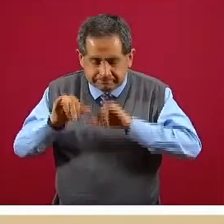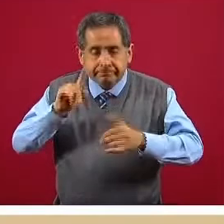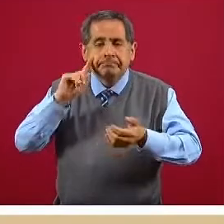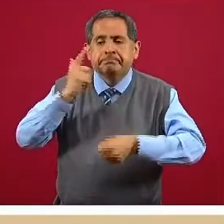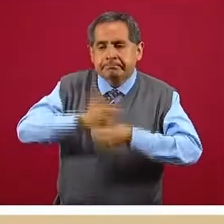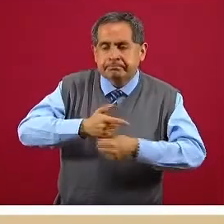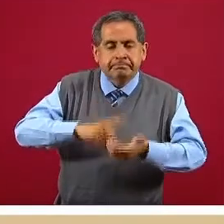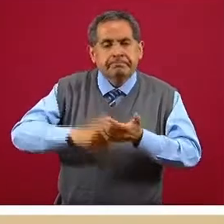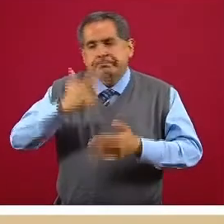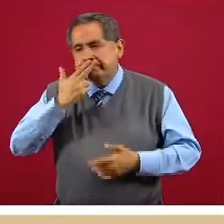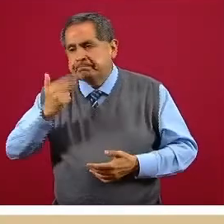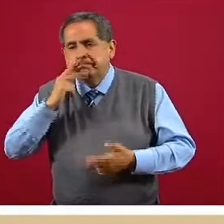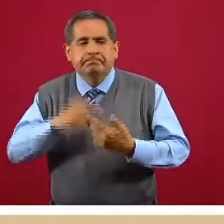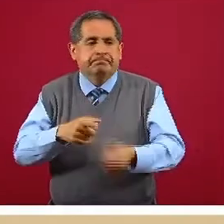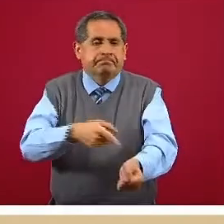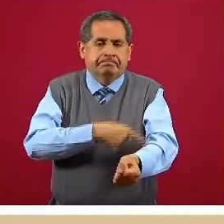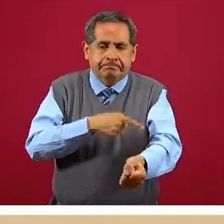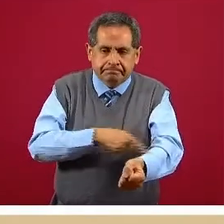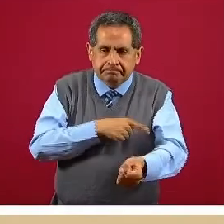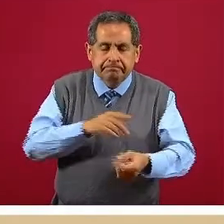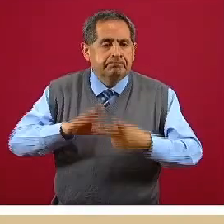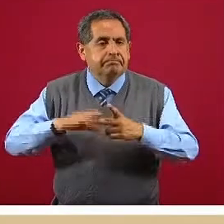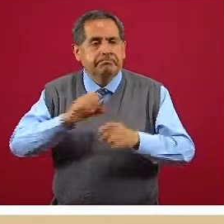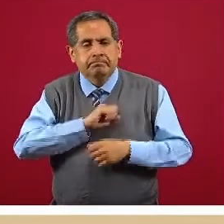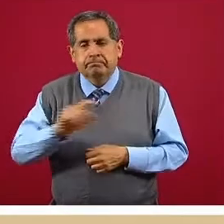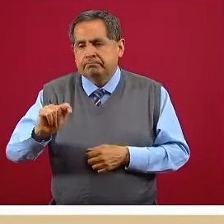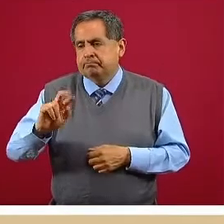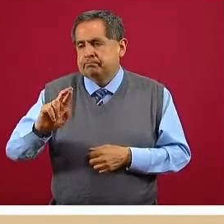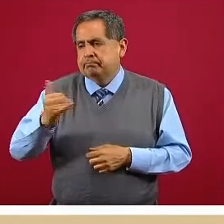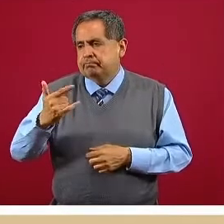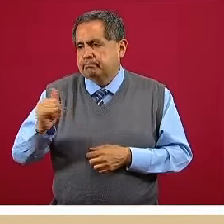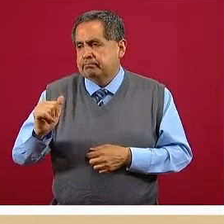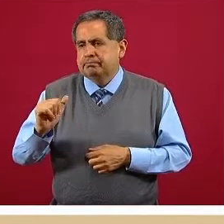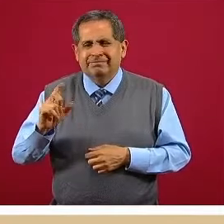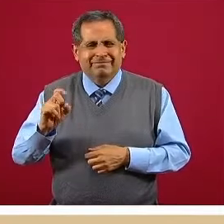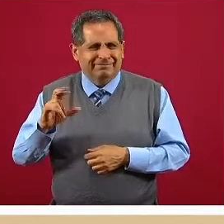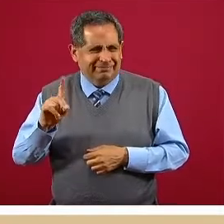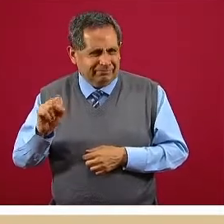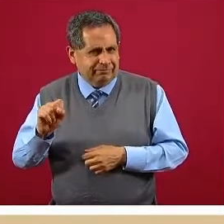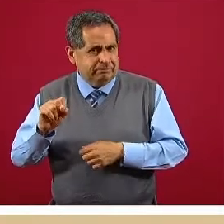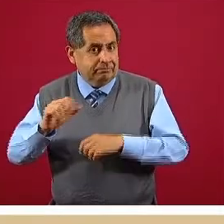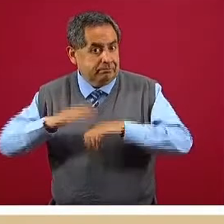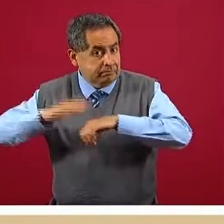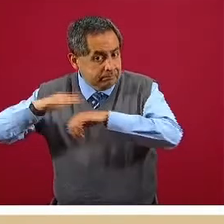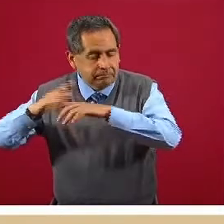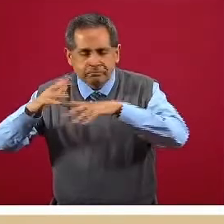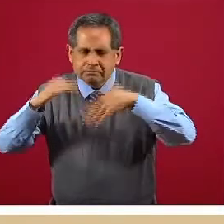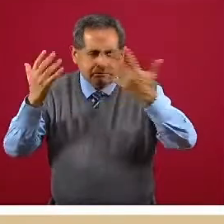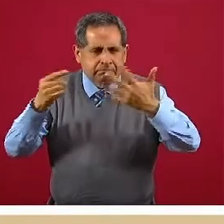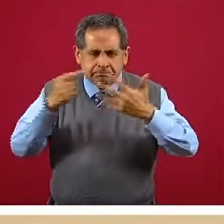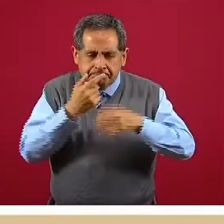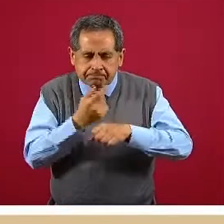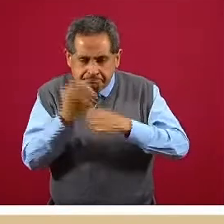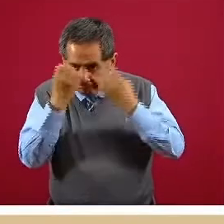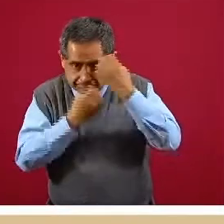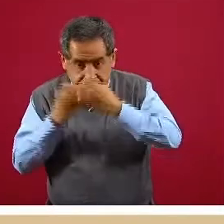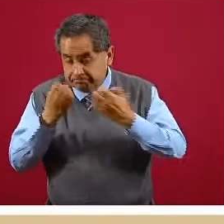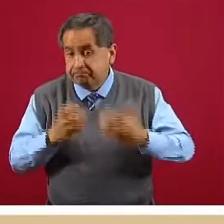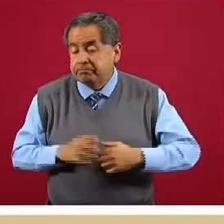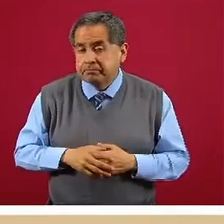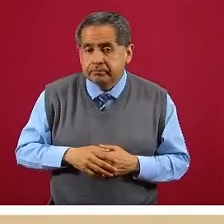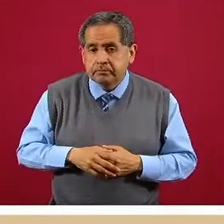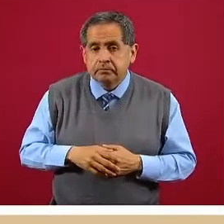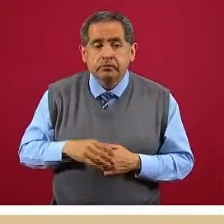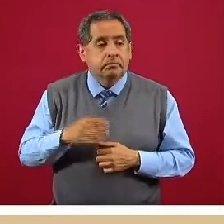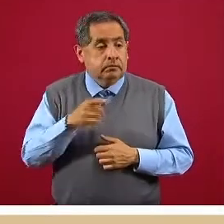como diabetes, colesterol alto, triglicéridos altos. También les quiero mencionar que el tiempo total